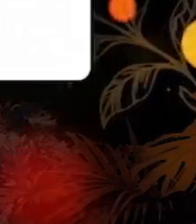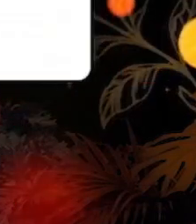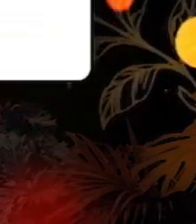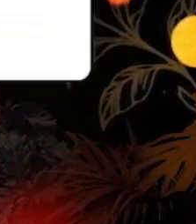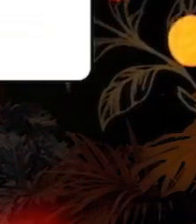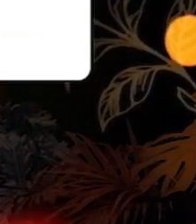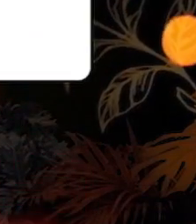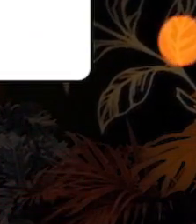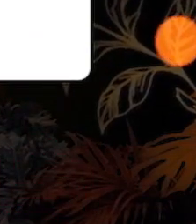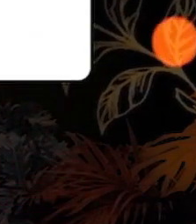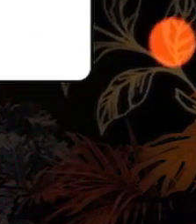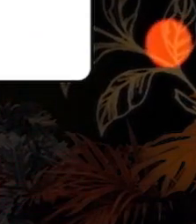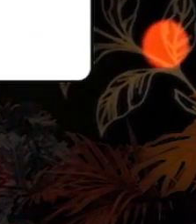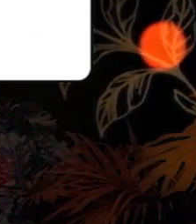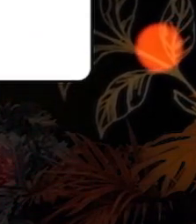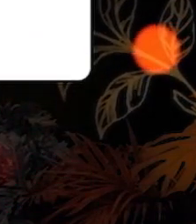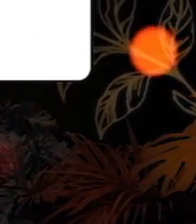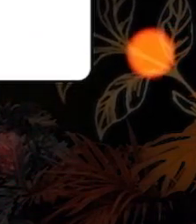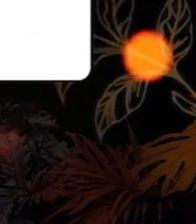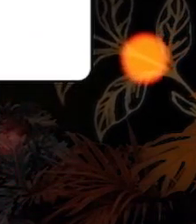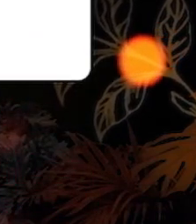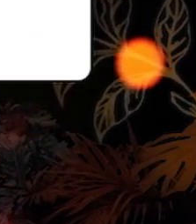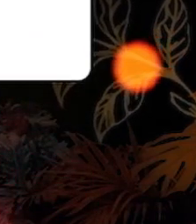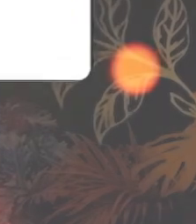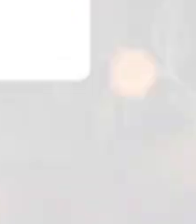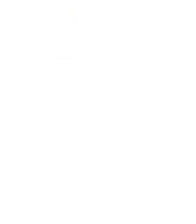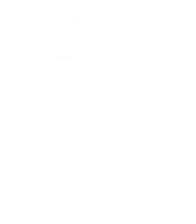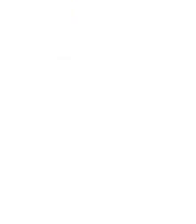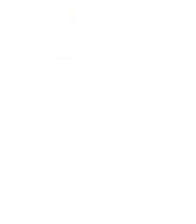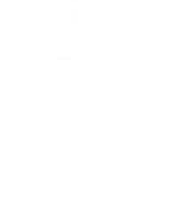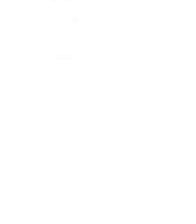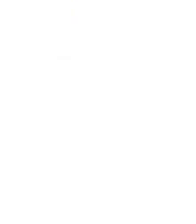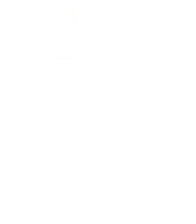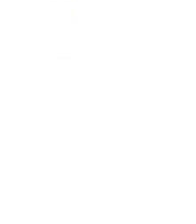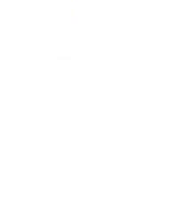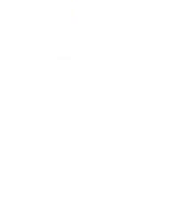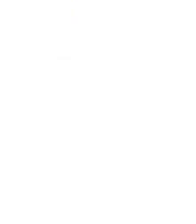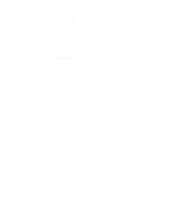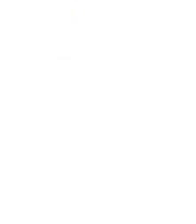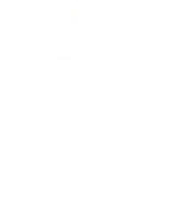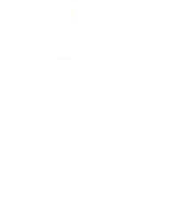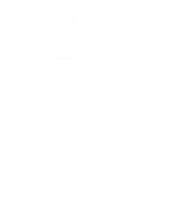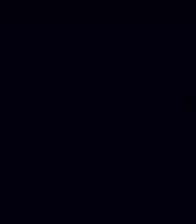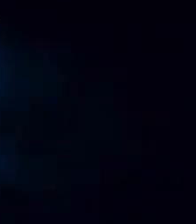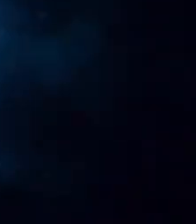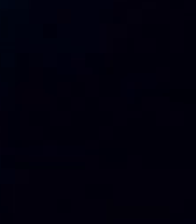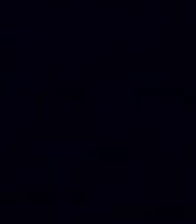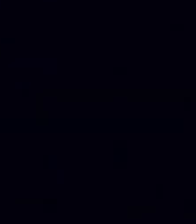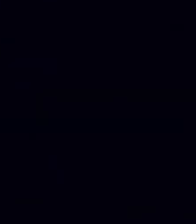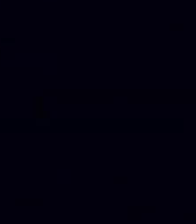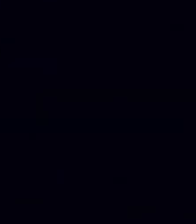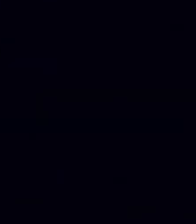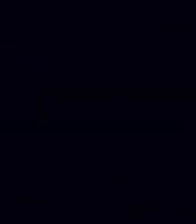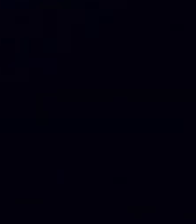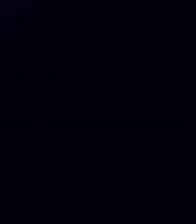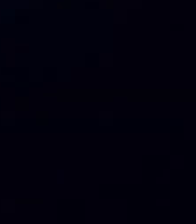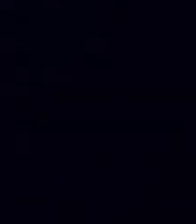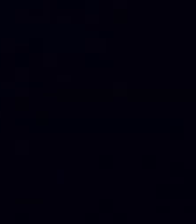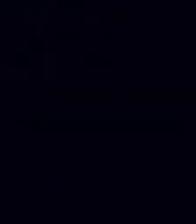coproducción del Teatro Nacional de Costa Rica y SINAR Costa Rica Medios. Te invita Colby, COSEBI.